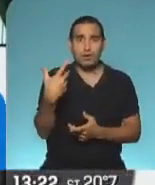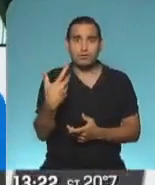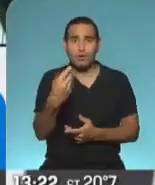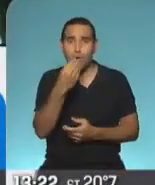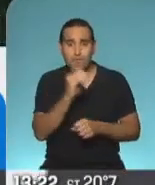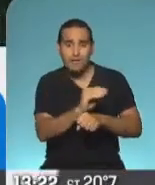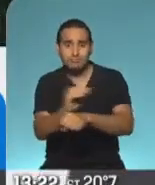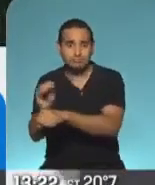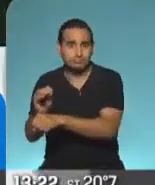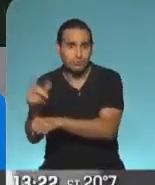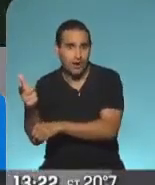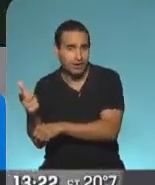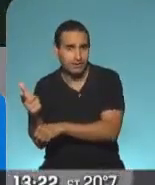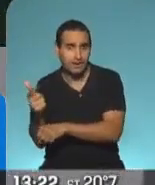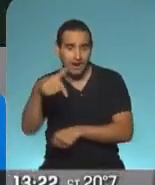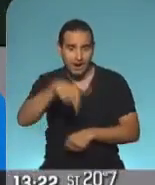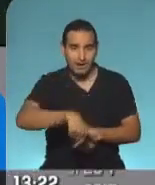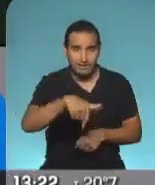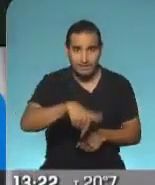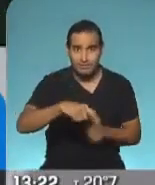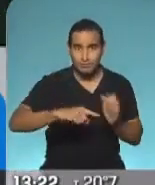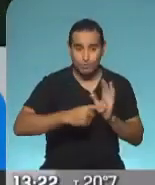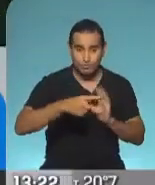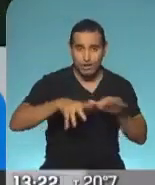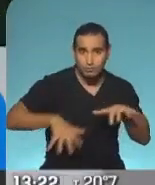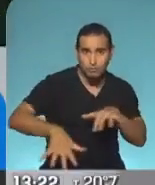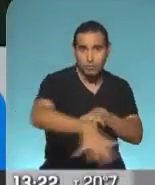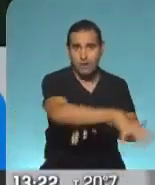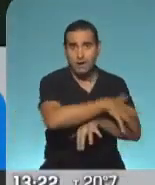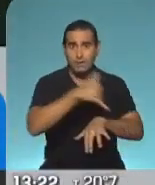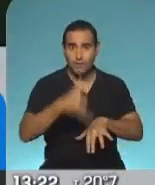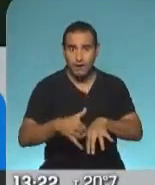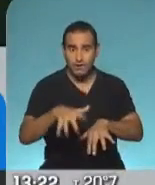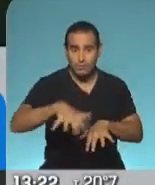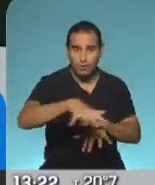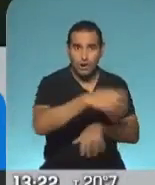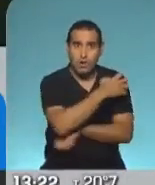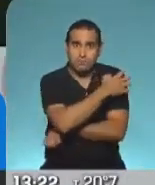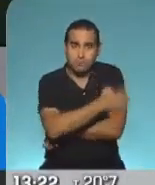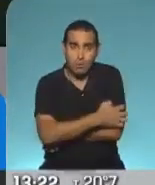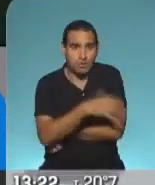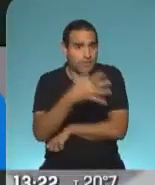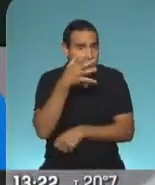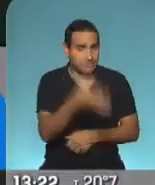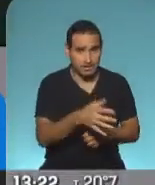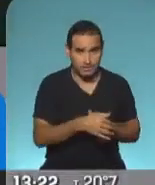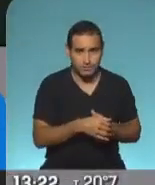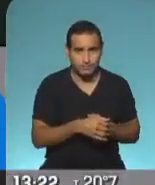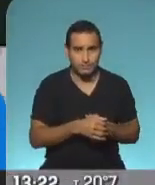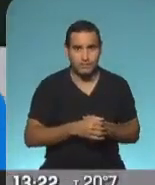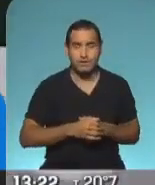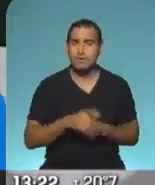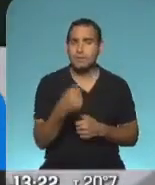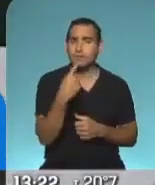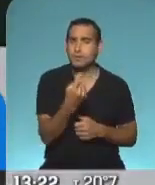como tenemos en el conurbano y tenemos aquí en la ciudad de Buenos Aires. ¿Qué puede pasar si realmente hace pie el